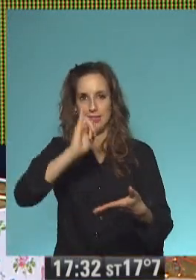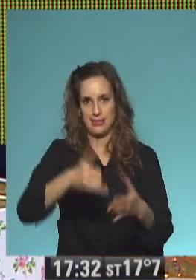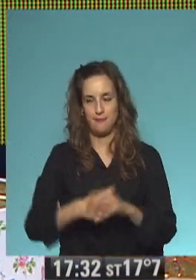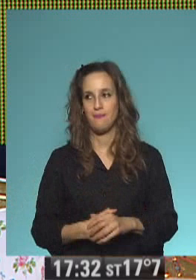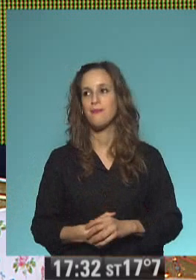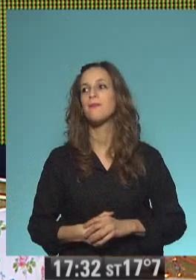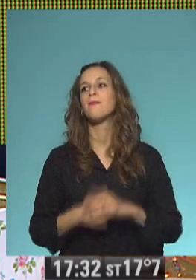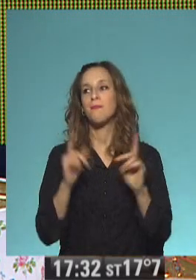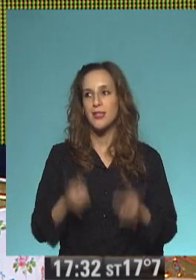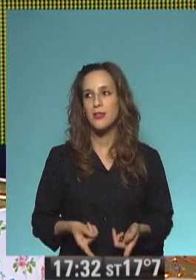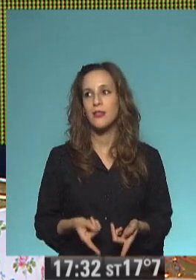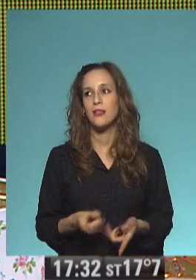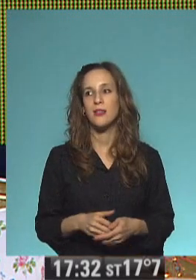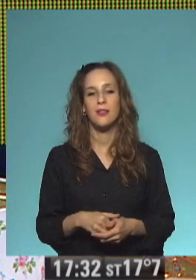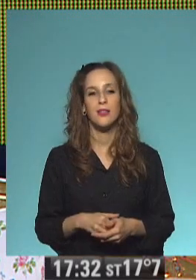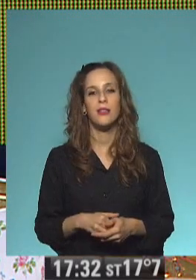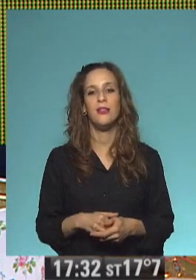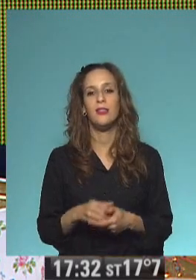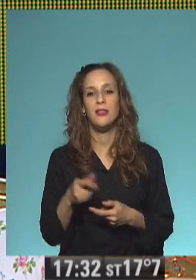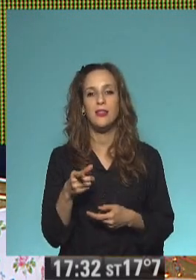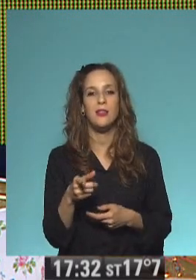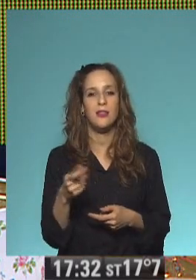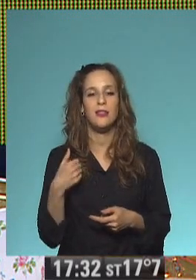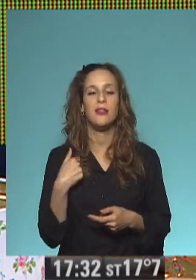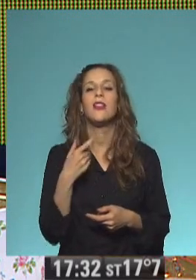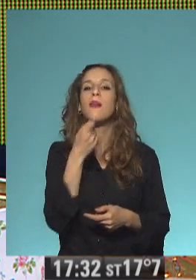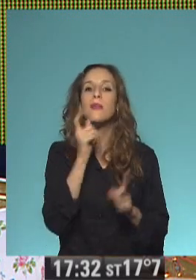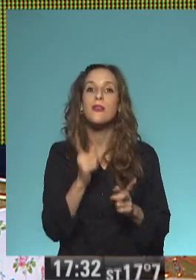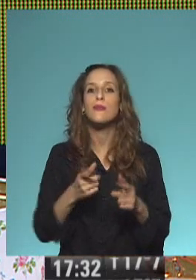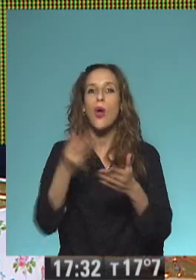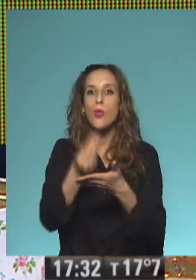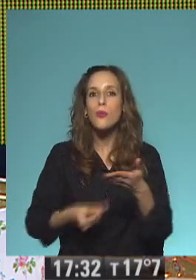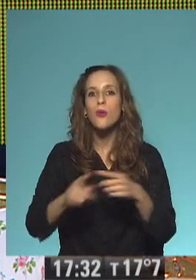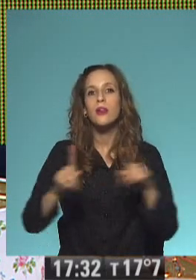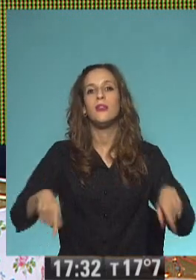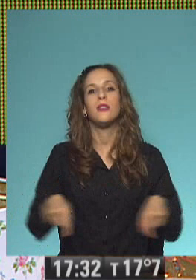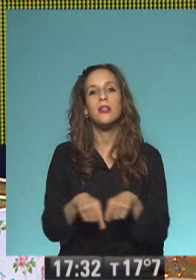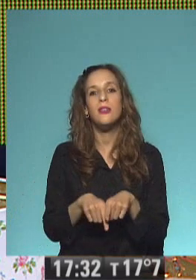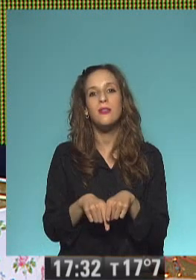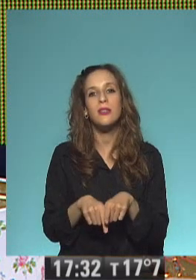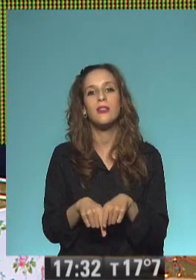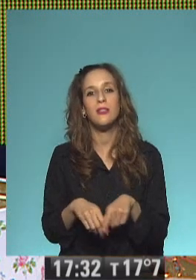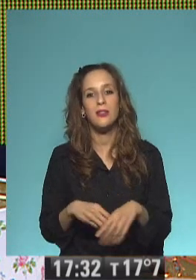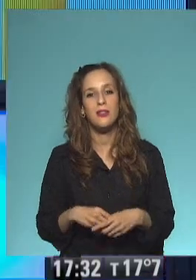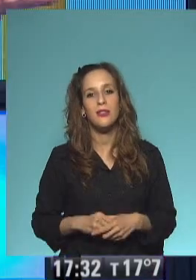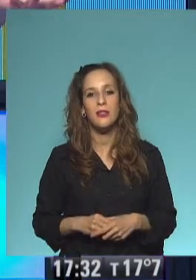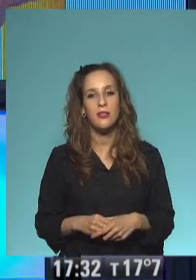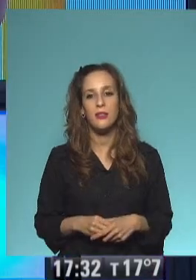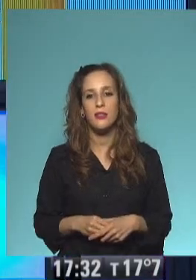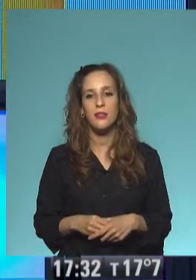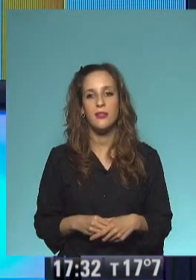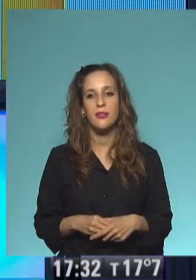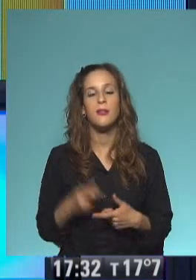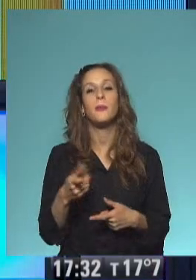En el plano lo voy marcando y voy viendo cuántas cuadras son hasta llegar a un lugar o al otro. ¿Qué plano? Yo me quedé